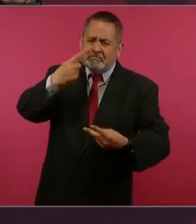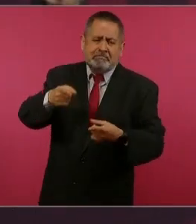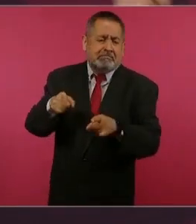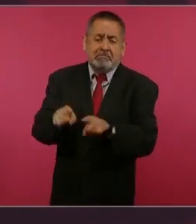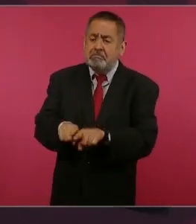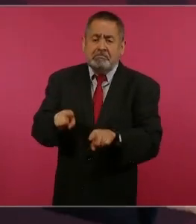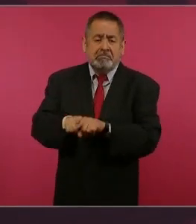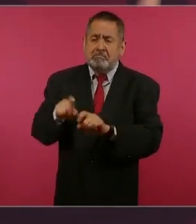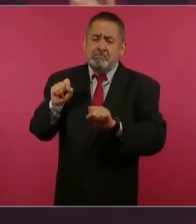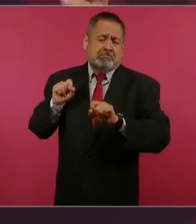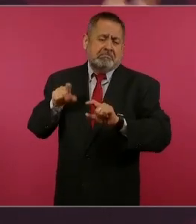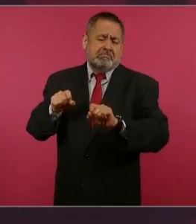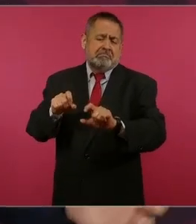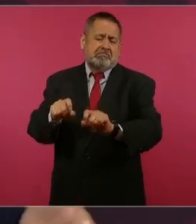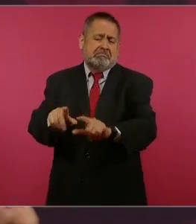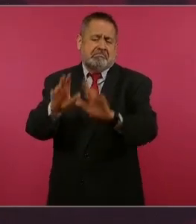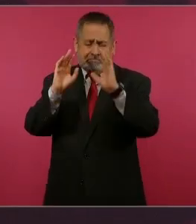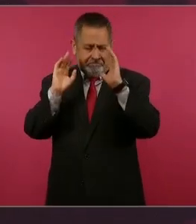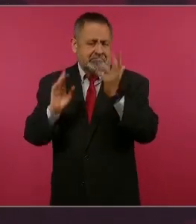nada más que ahora